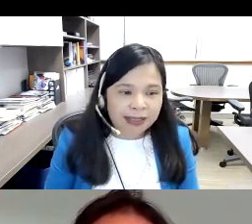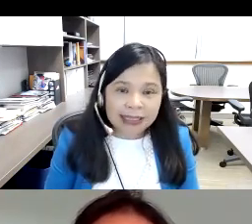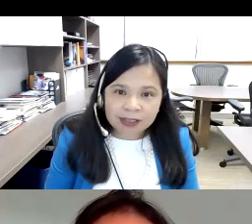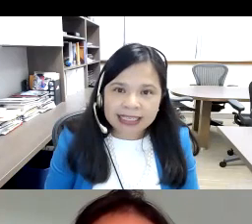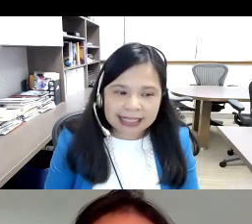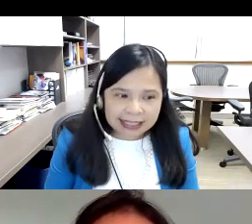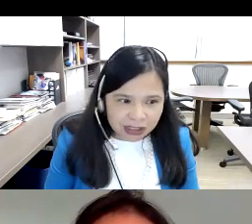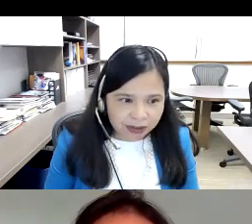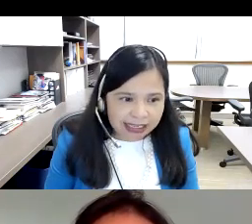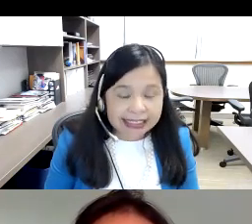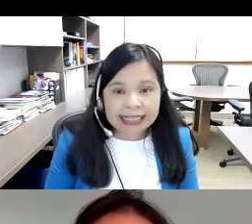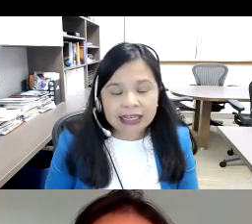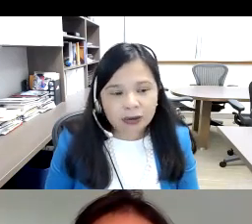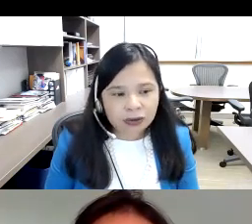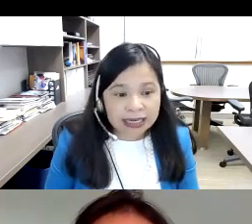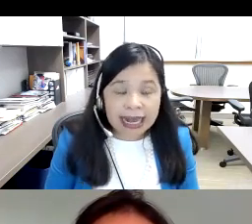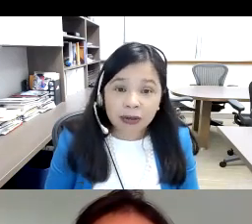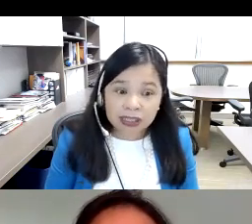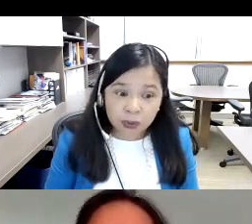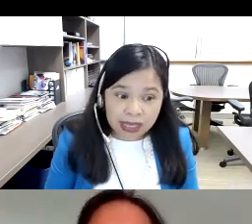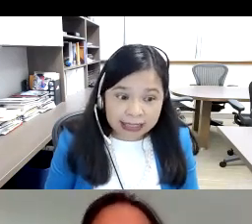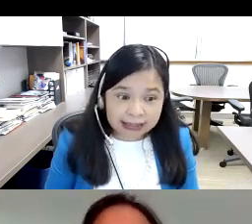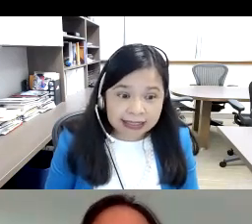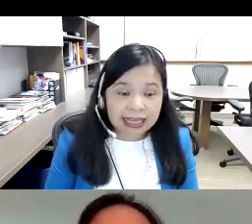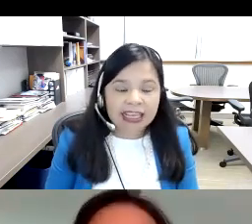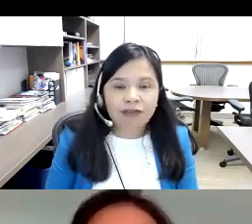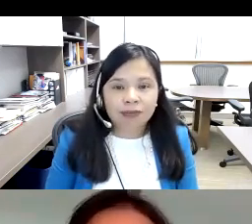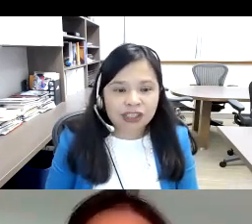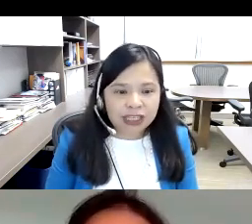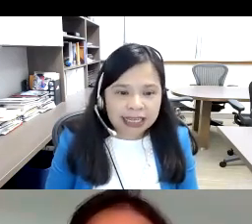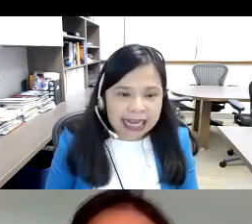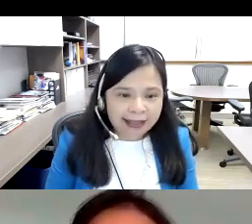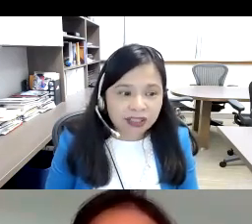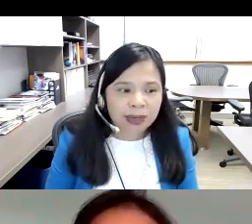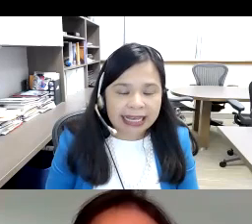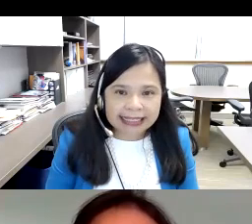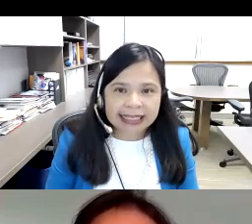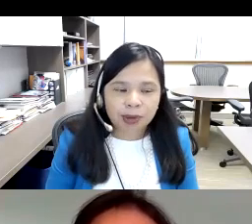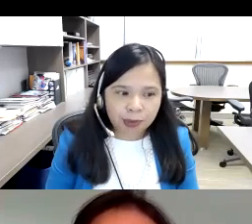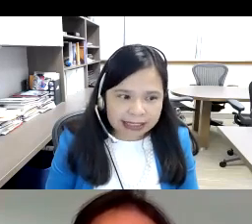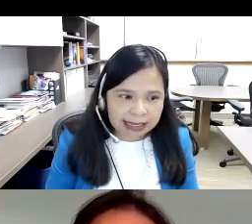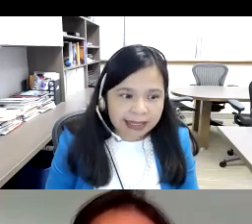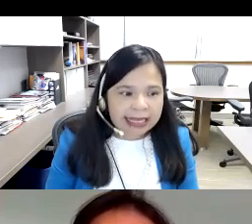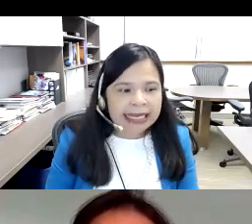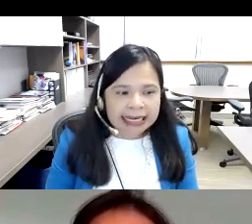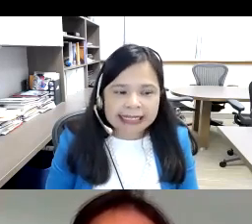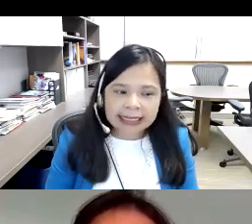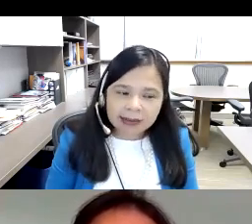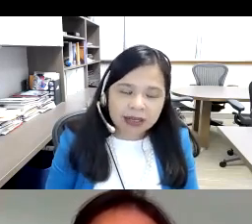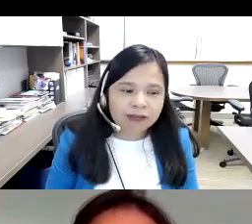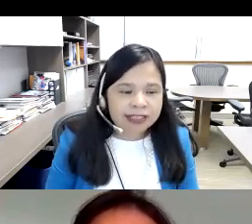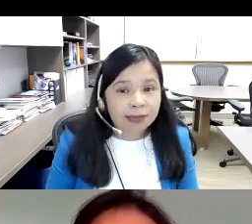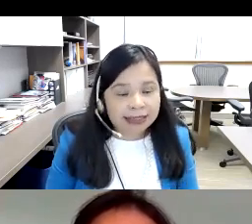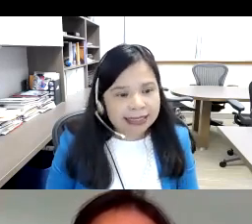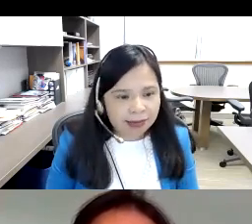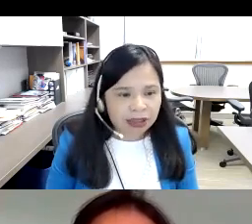Los objetivos de esta sesión es darles a conocer a los estudiantes información detallada sobre esta propuesta y realizar